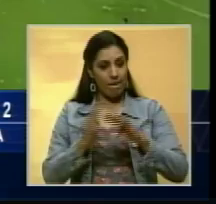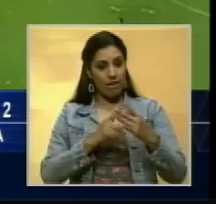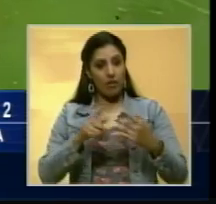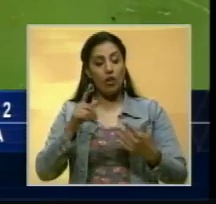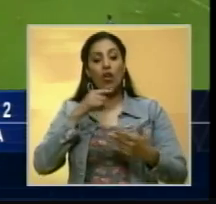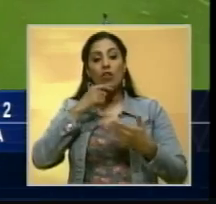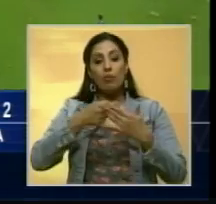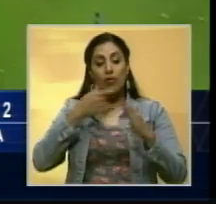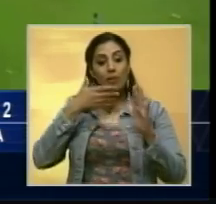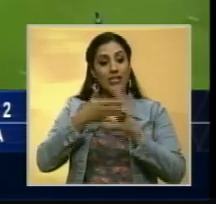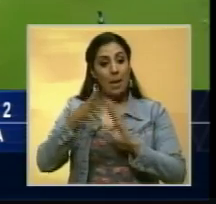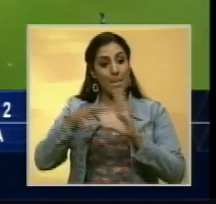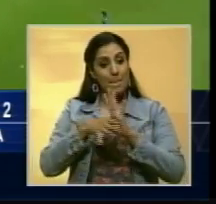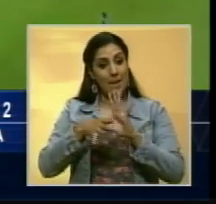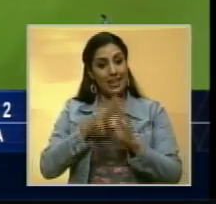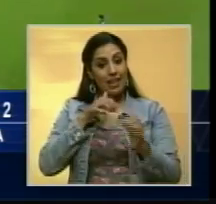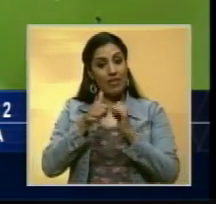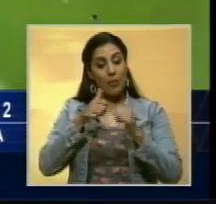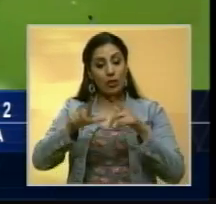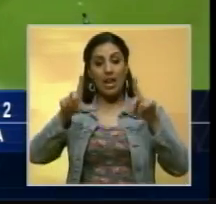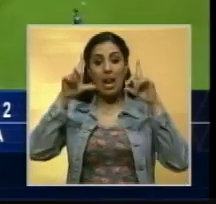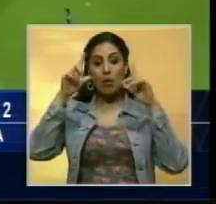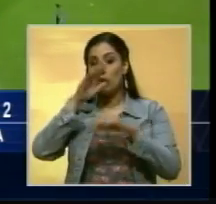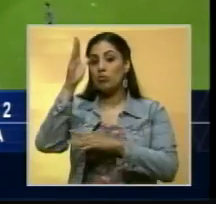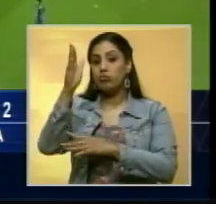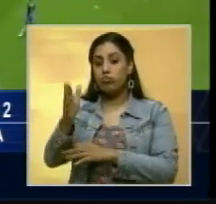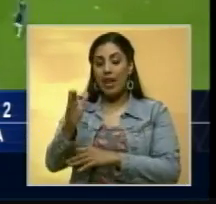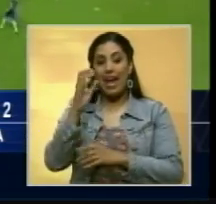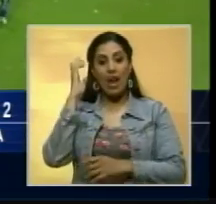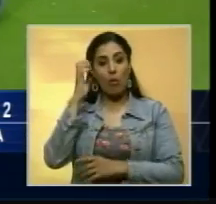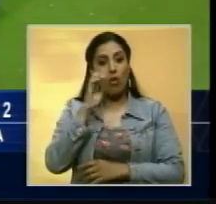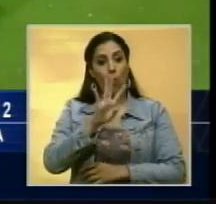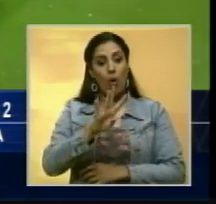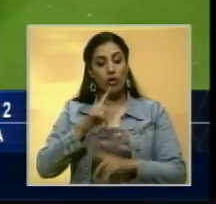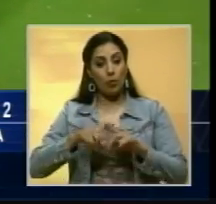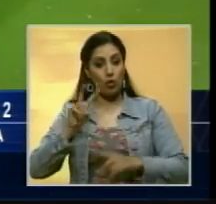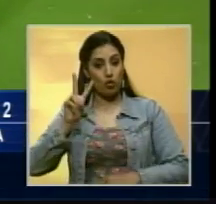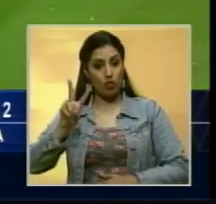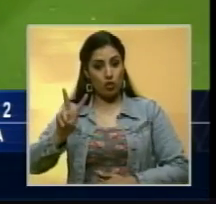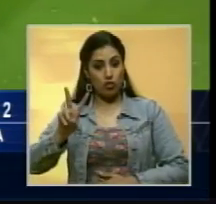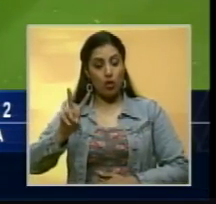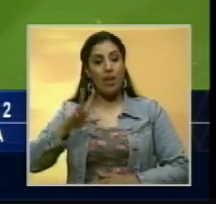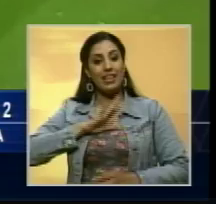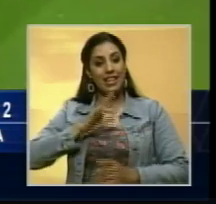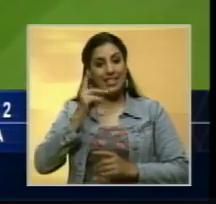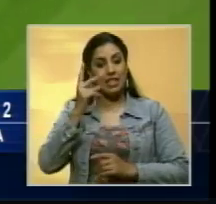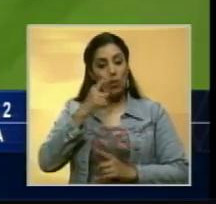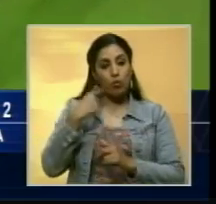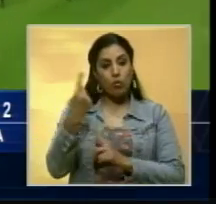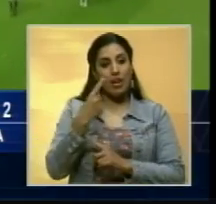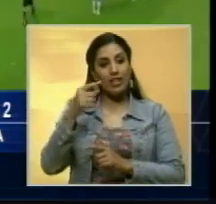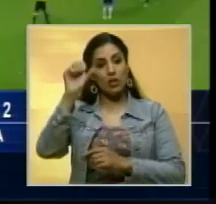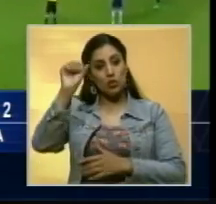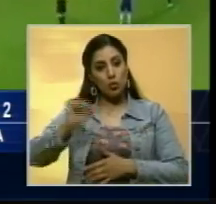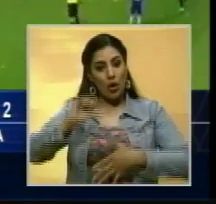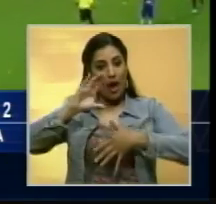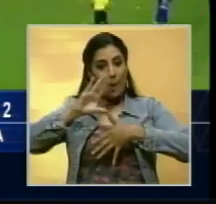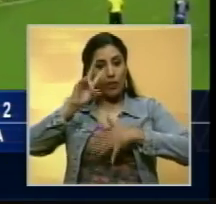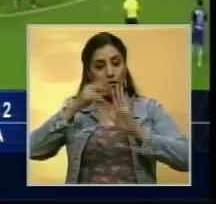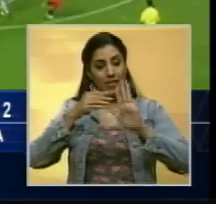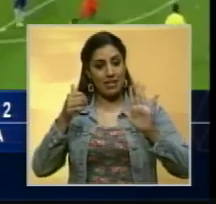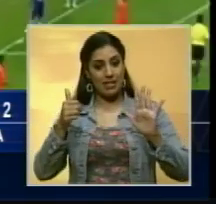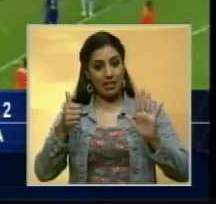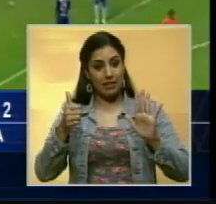En notas del fútbol, este martes el Deportivo La Guaira venció al Emelec de Ecuador 4-2 en el choque de ida de la segunda ronda de la Copa Sudamericana